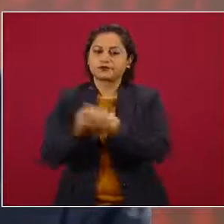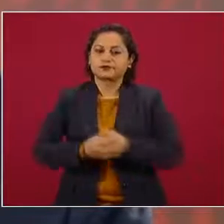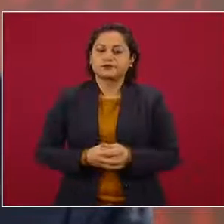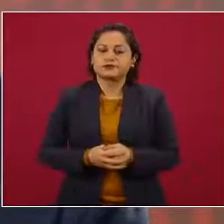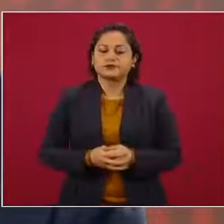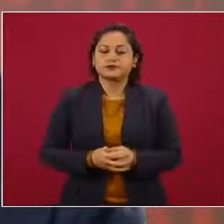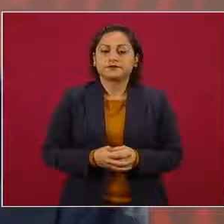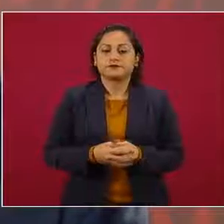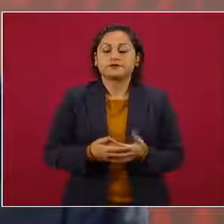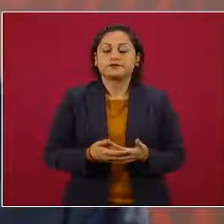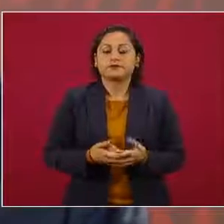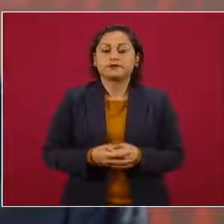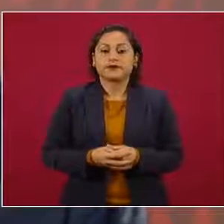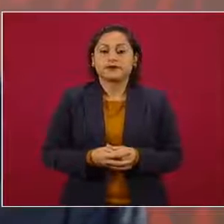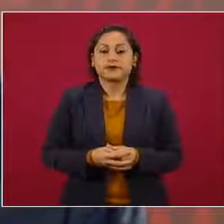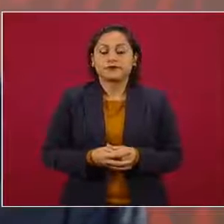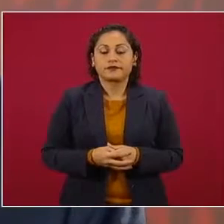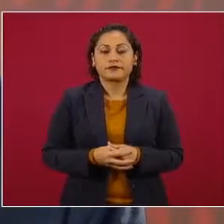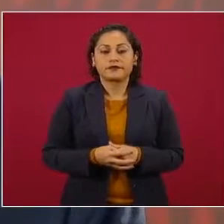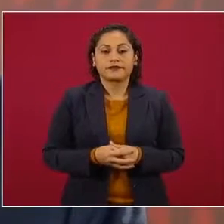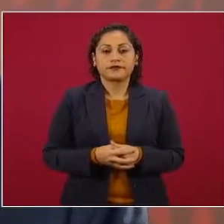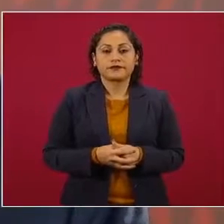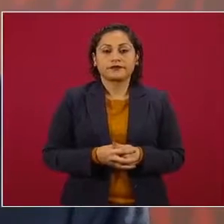Y ahora